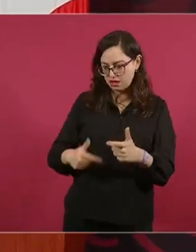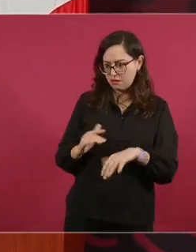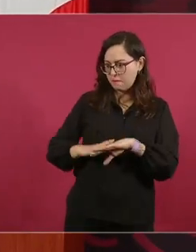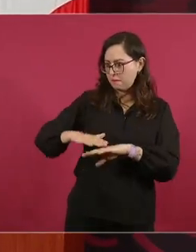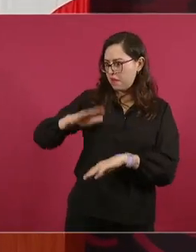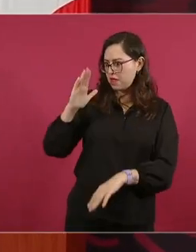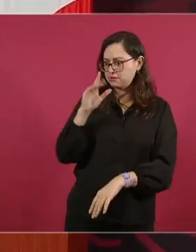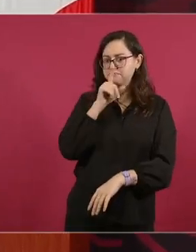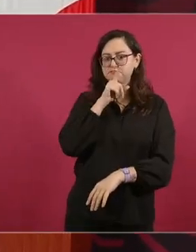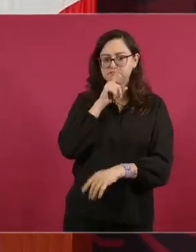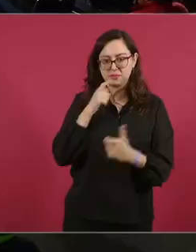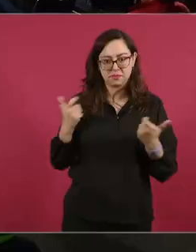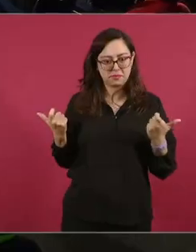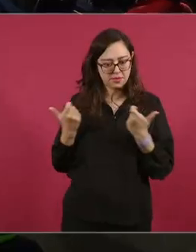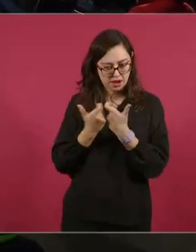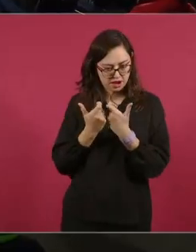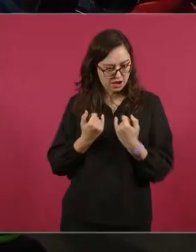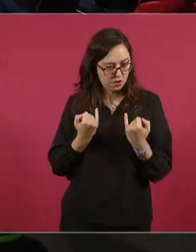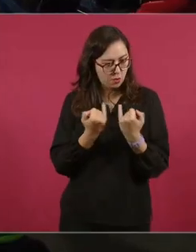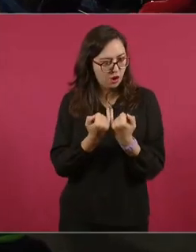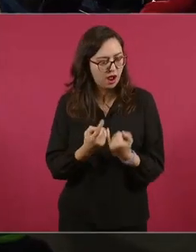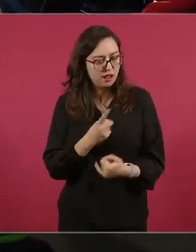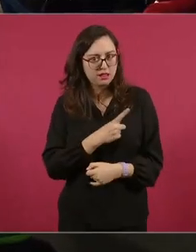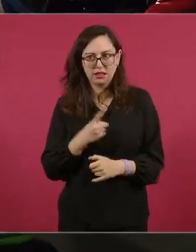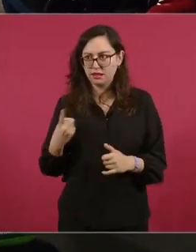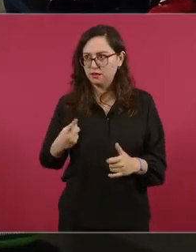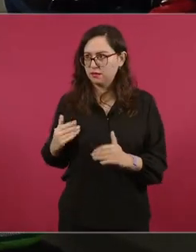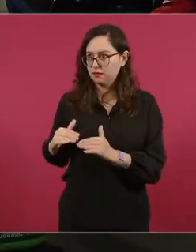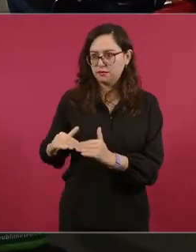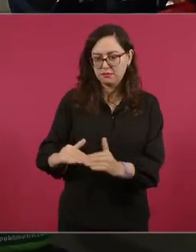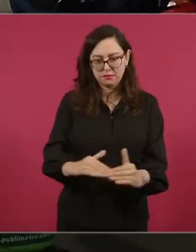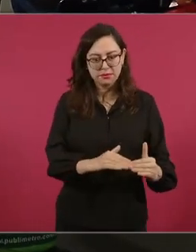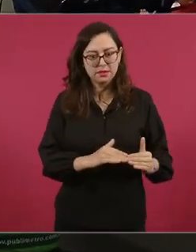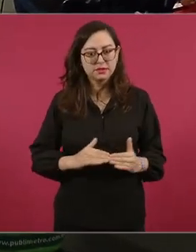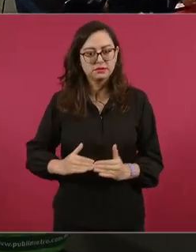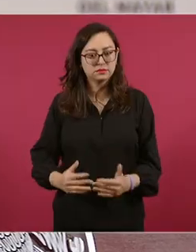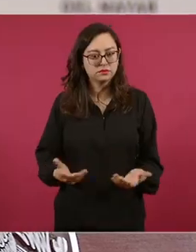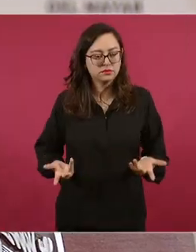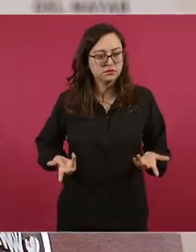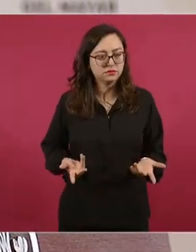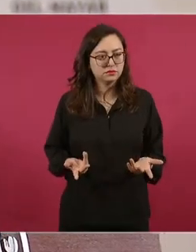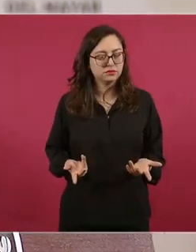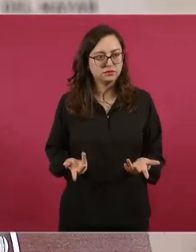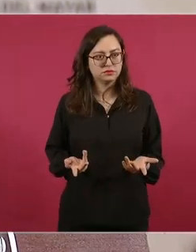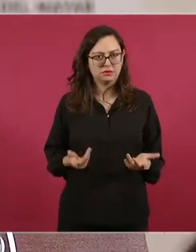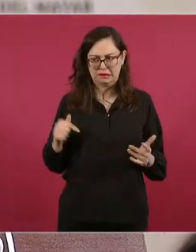Así fue, ¿verdad? El promedio. A partir